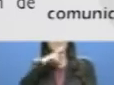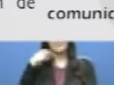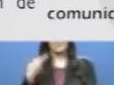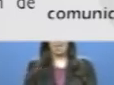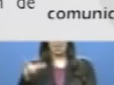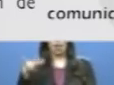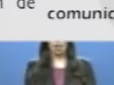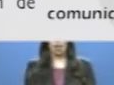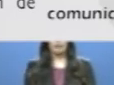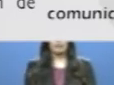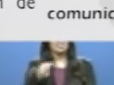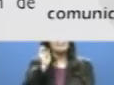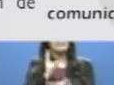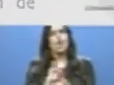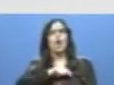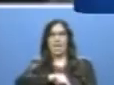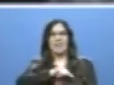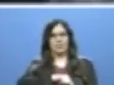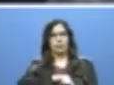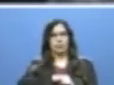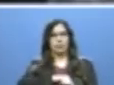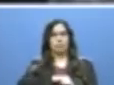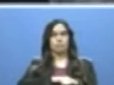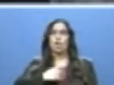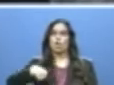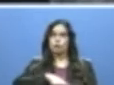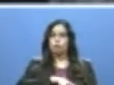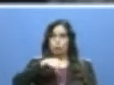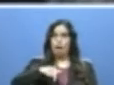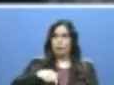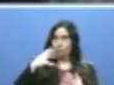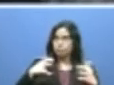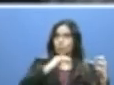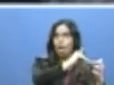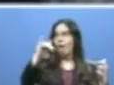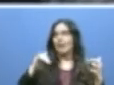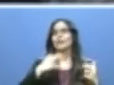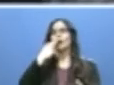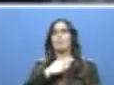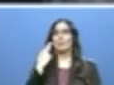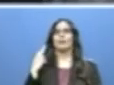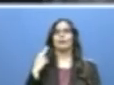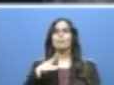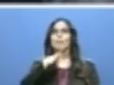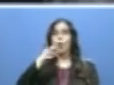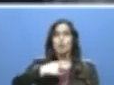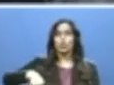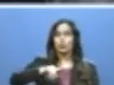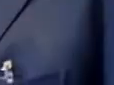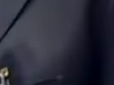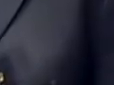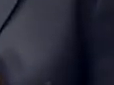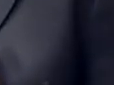ético para el que estamos convocados especialmente muchos de los que estamos aquí esta mañana pues somos los que tomamos